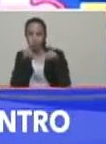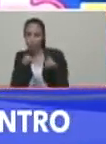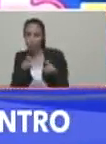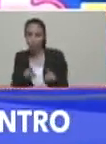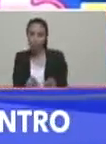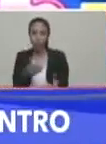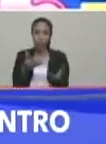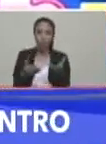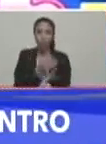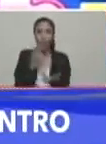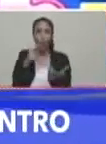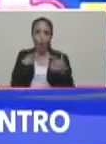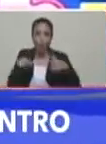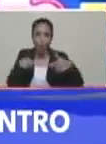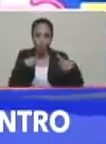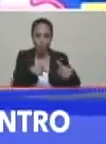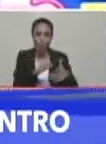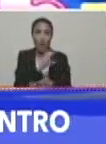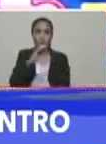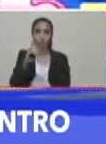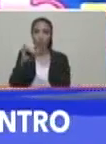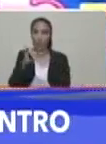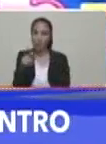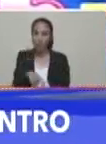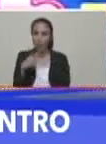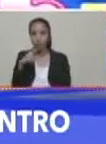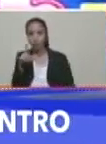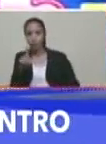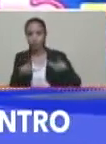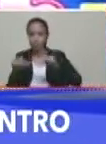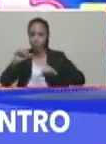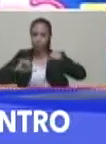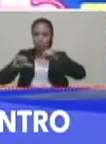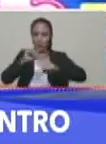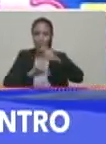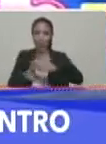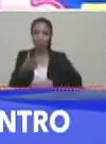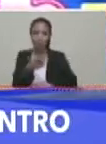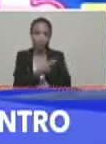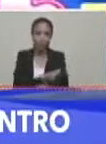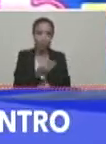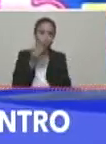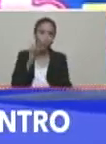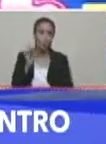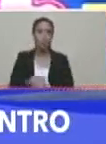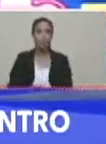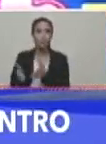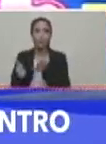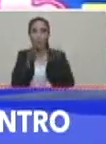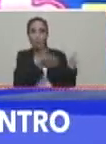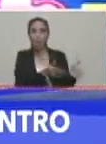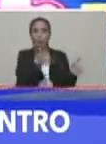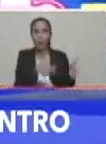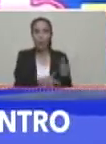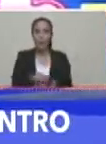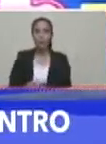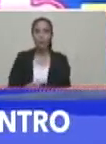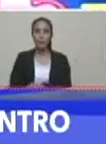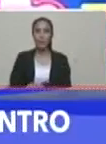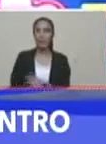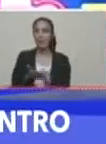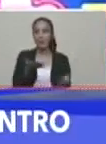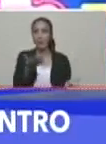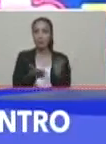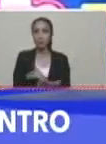entonces en los centros diagnósticos integrales, y también estamos caminando hacia todo lo que tiene que ver con